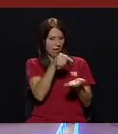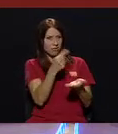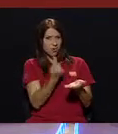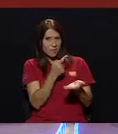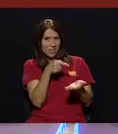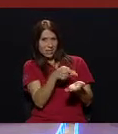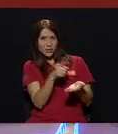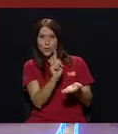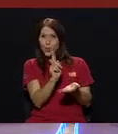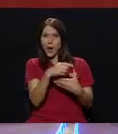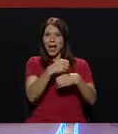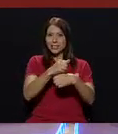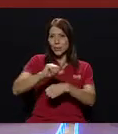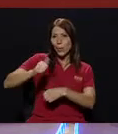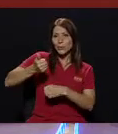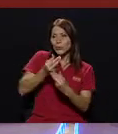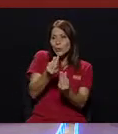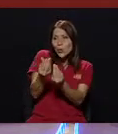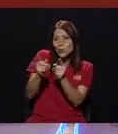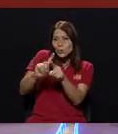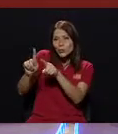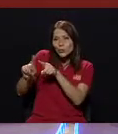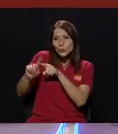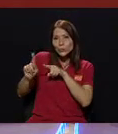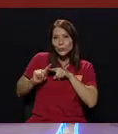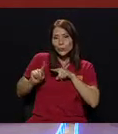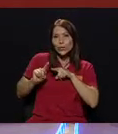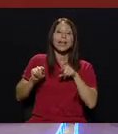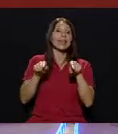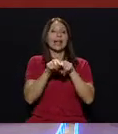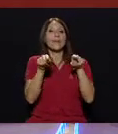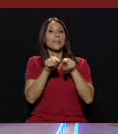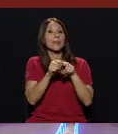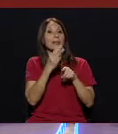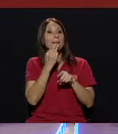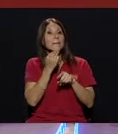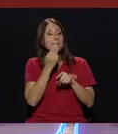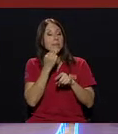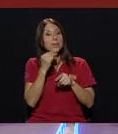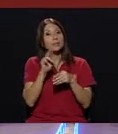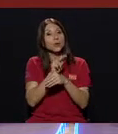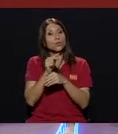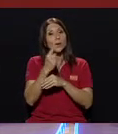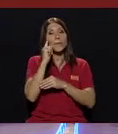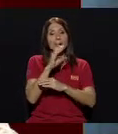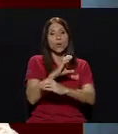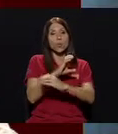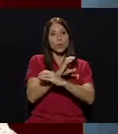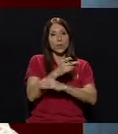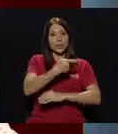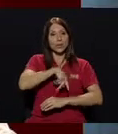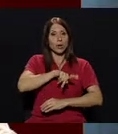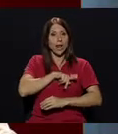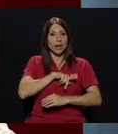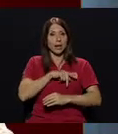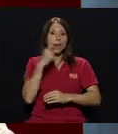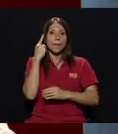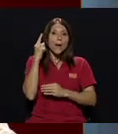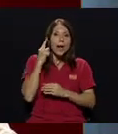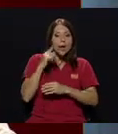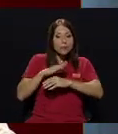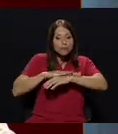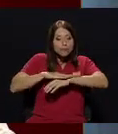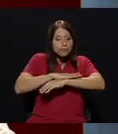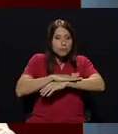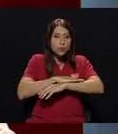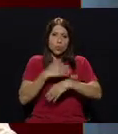productos. Entonces, y como la miel, por ejemplo, tiene también para el cuidado personal o para cosméticos, grandes